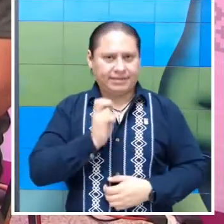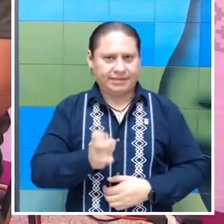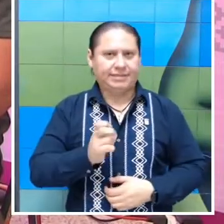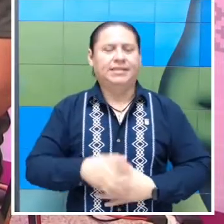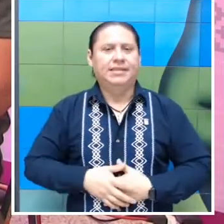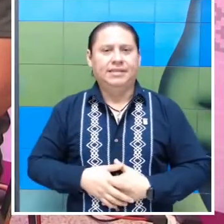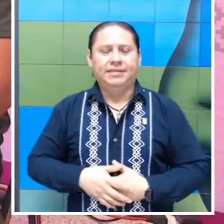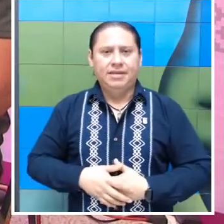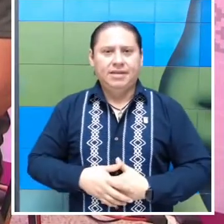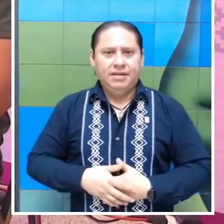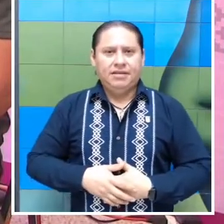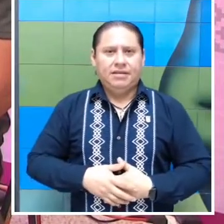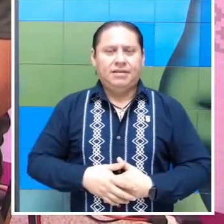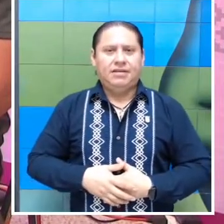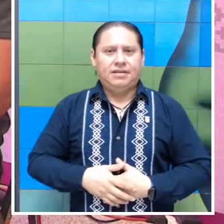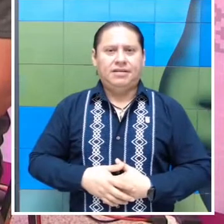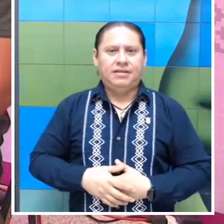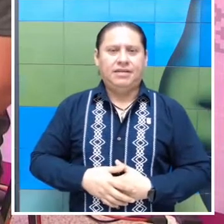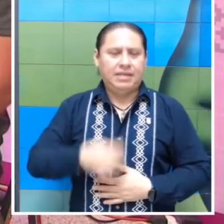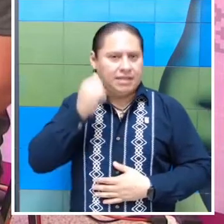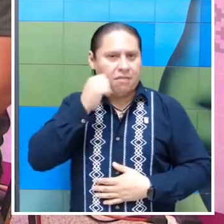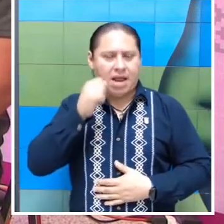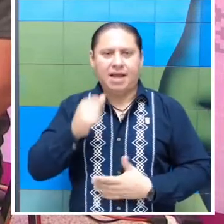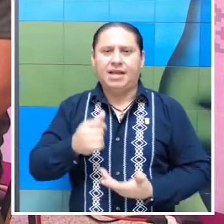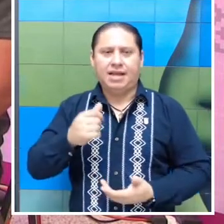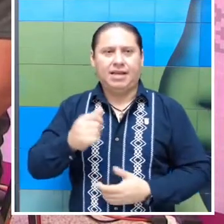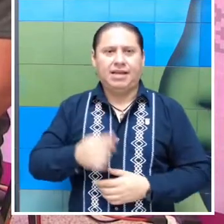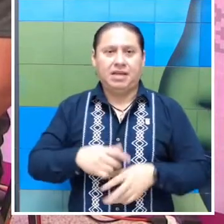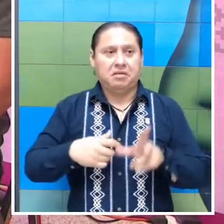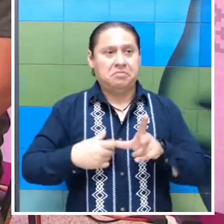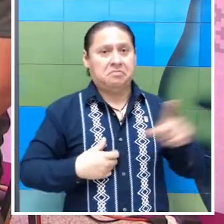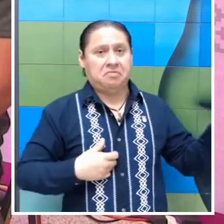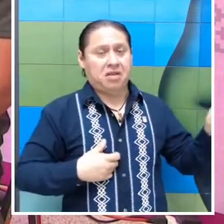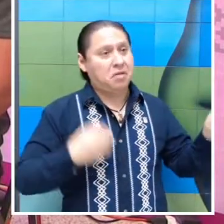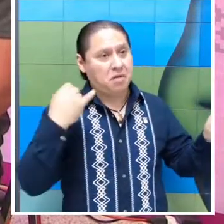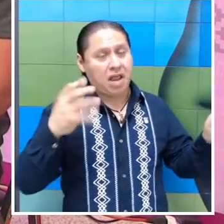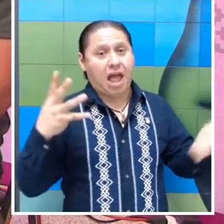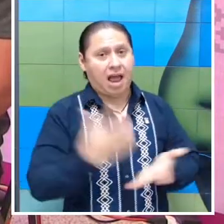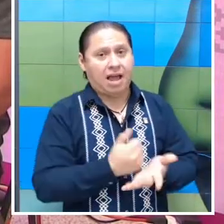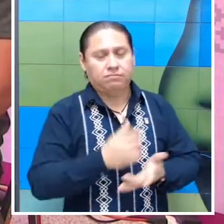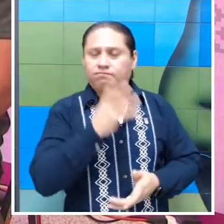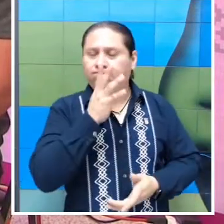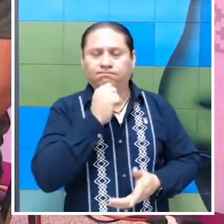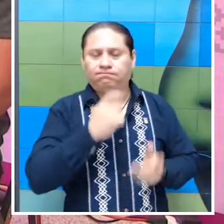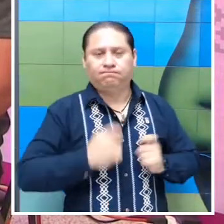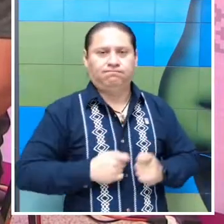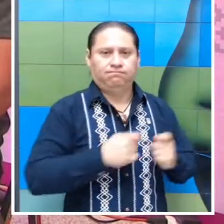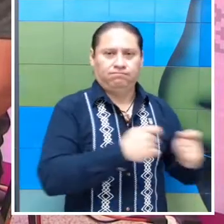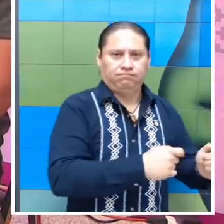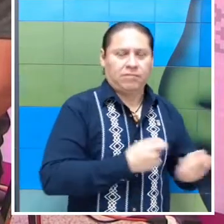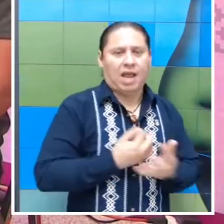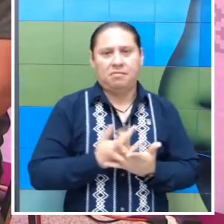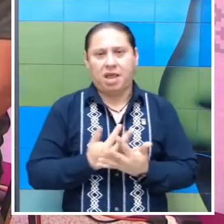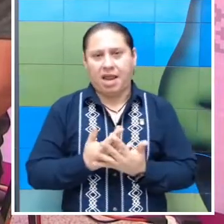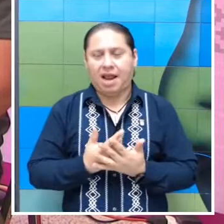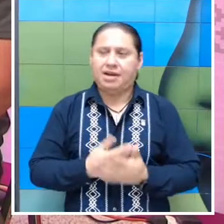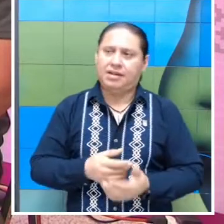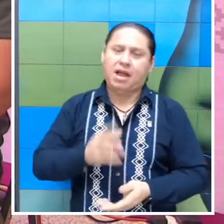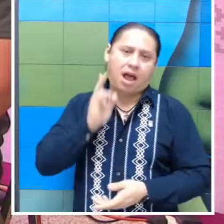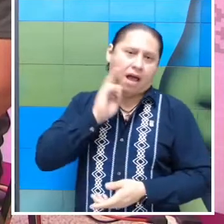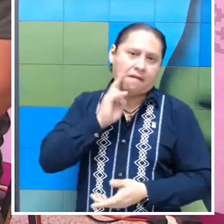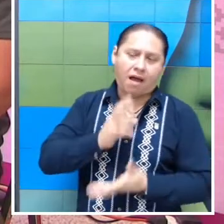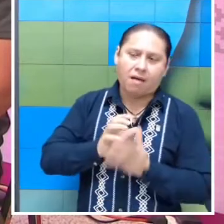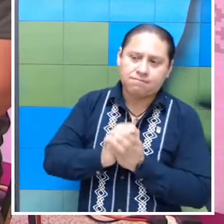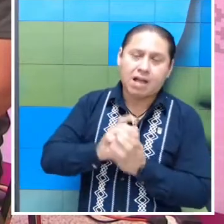estar presente en el momento de la rifa. Si ya se retiró, no podrá ser entregado su premio. Tienen que esperarnos al finalizar para poder llevar